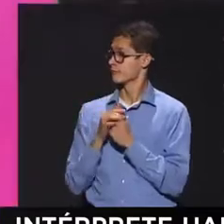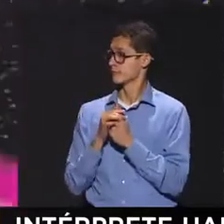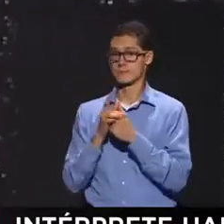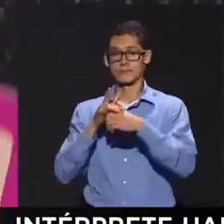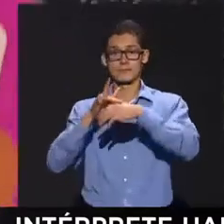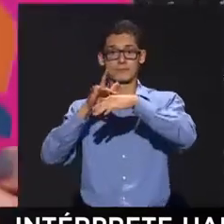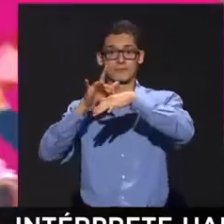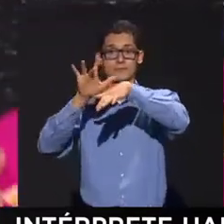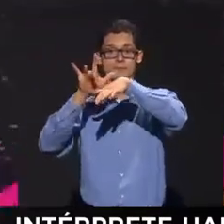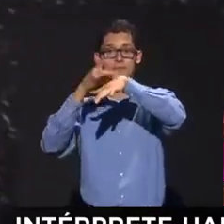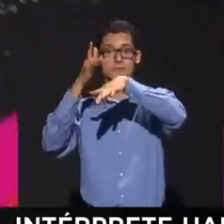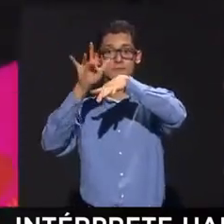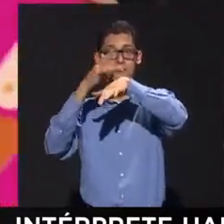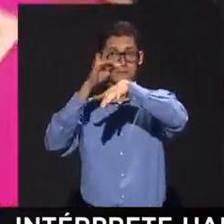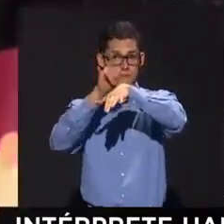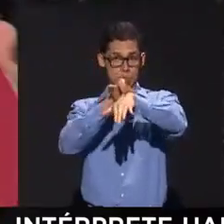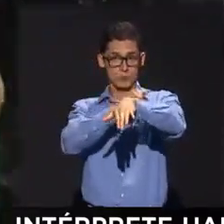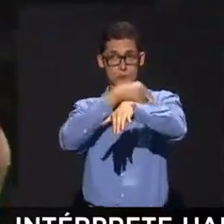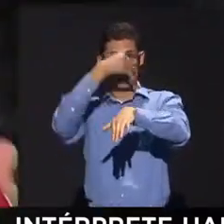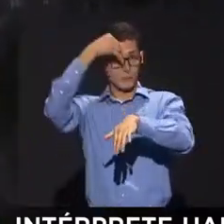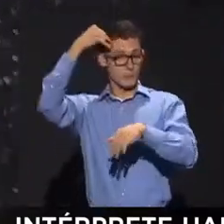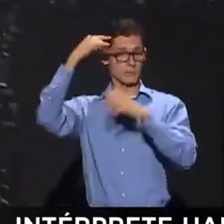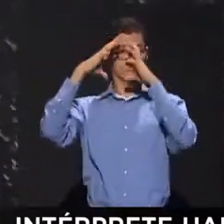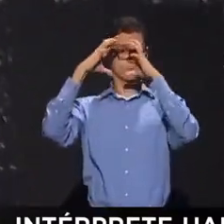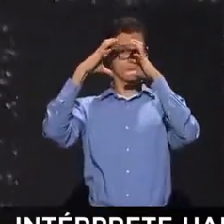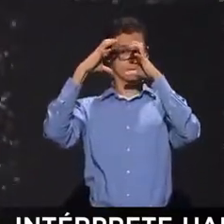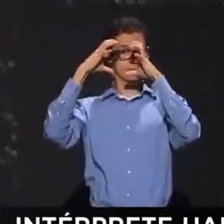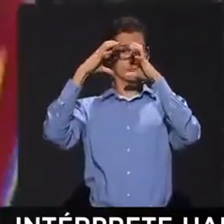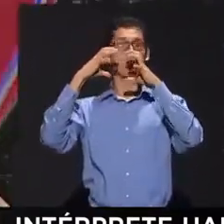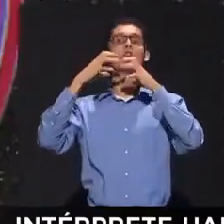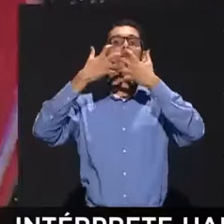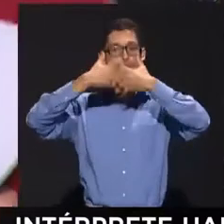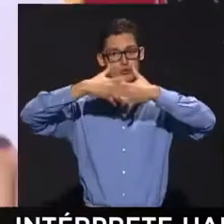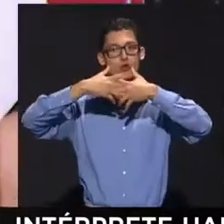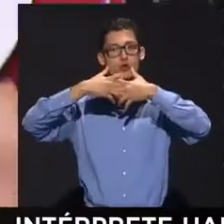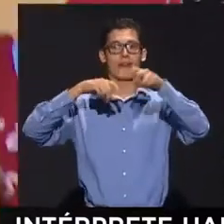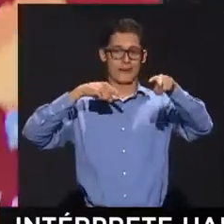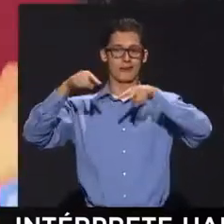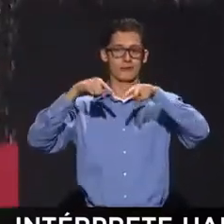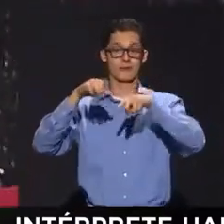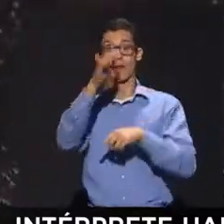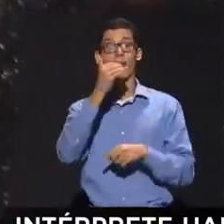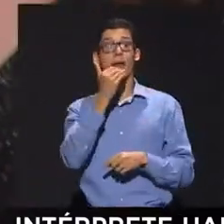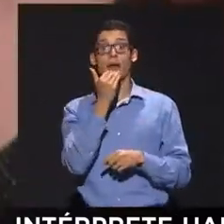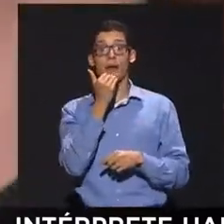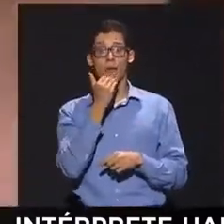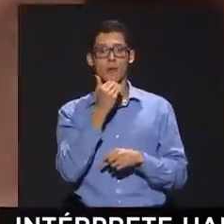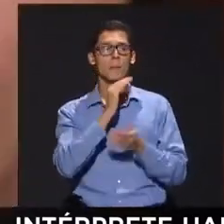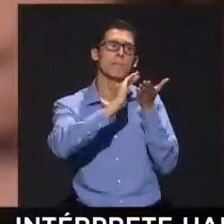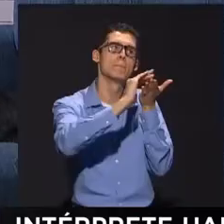estimulan una función ejecutiva. Entonces, por ejemplo, ofrecer disculpas nos está estimulando la toma de